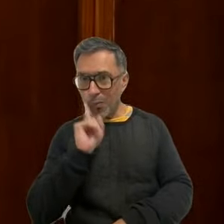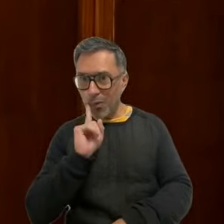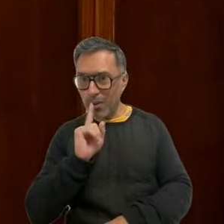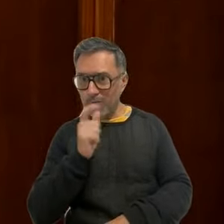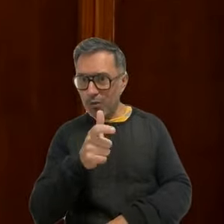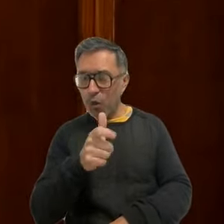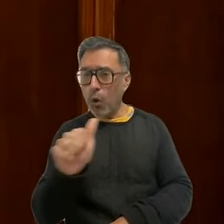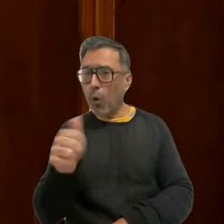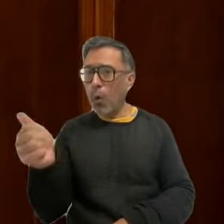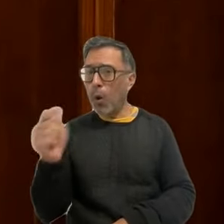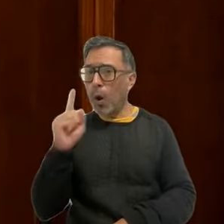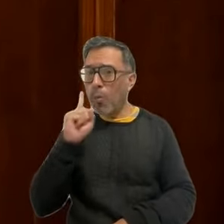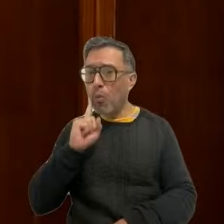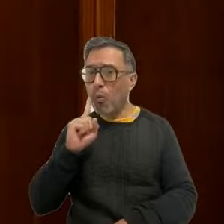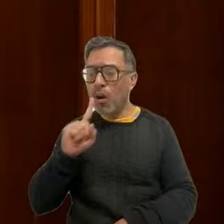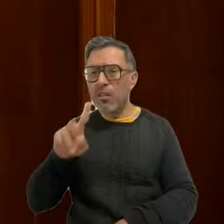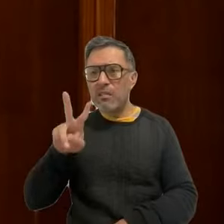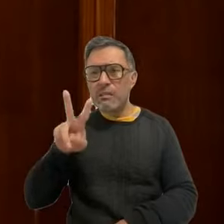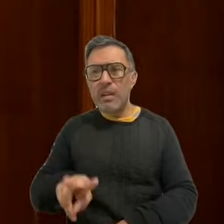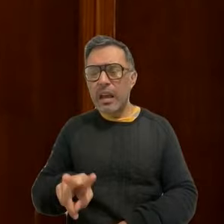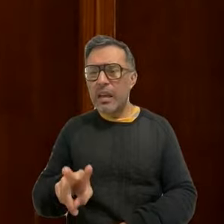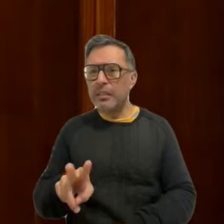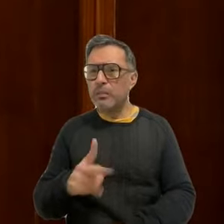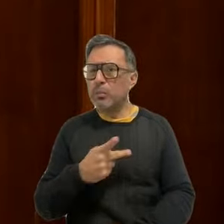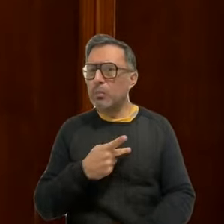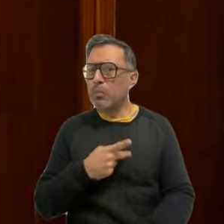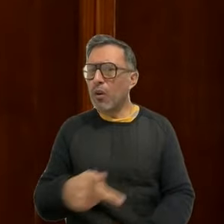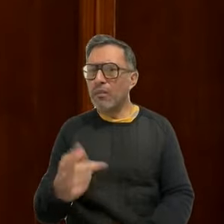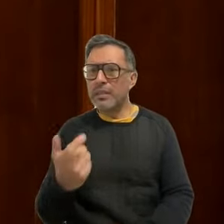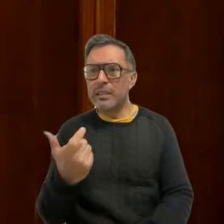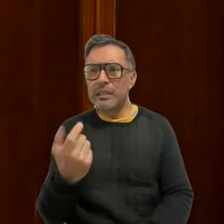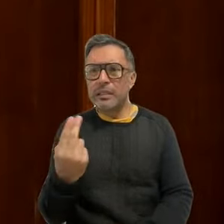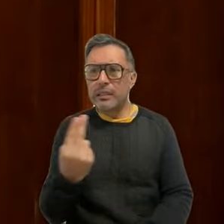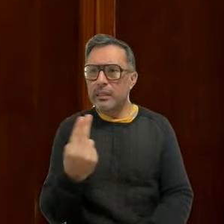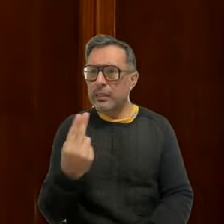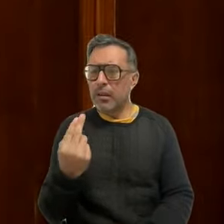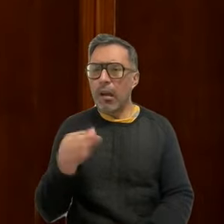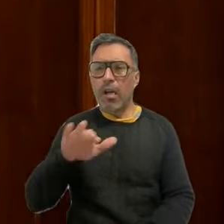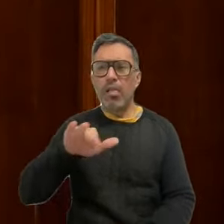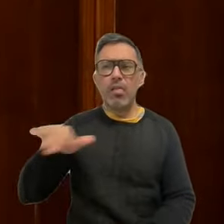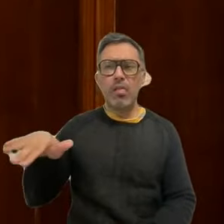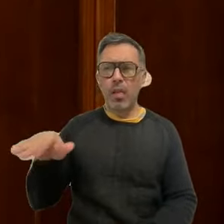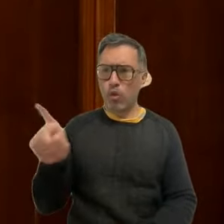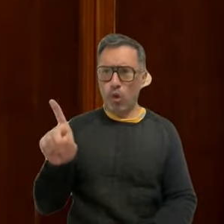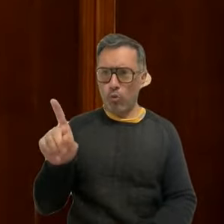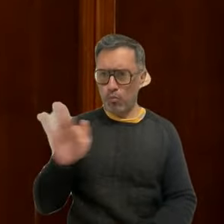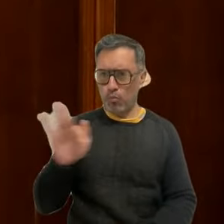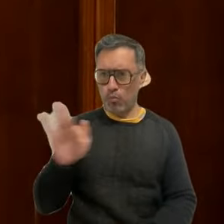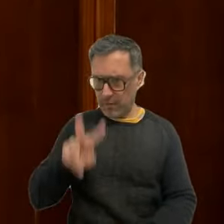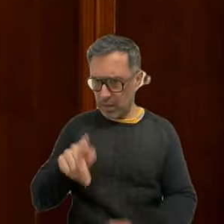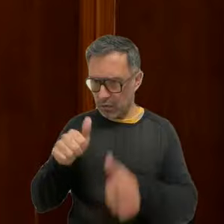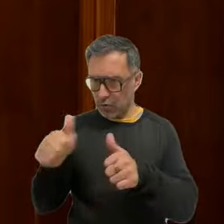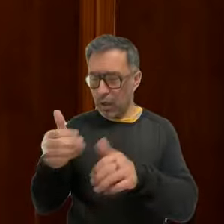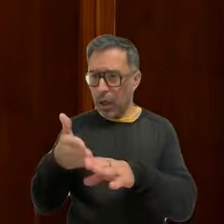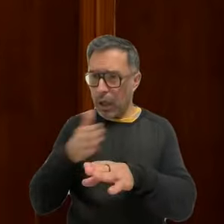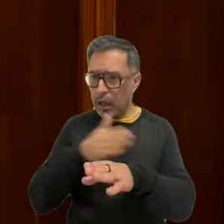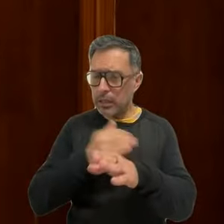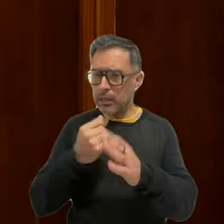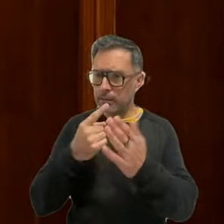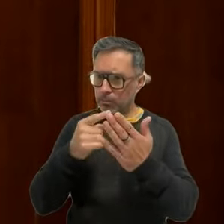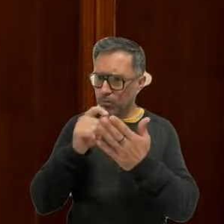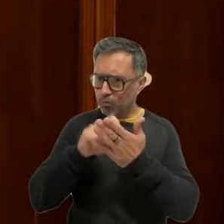fuera a mujeres que realmente tienen necesidades esto a pesar de cumplir con los requisitos en su prerregistro